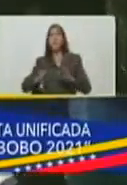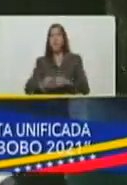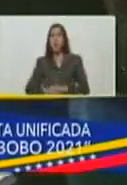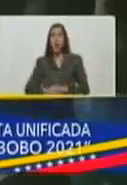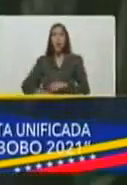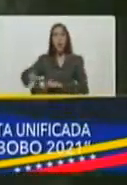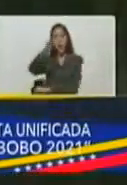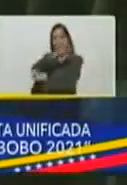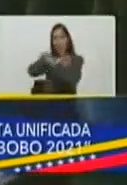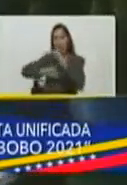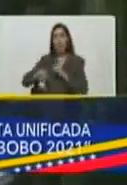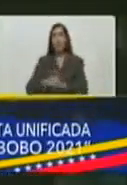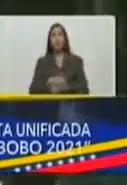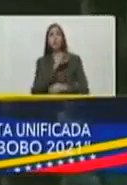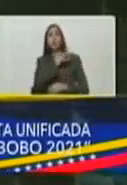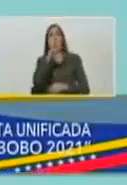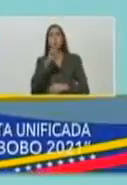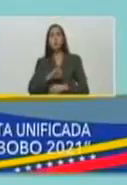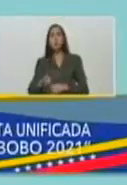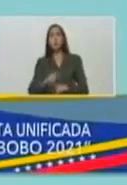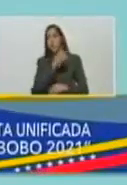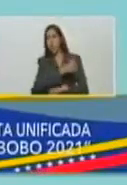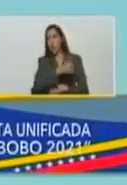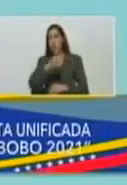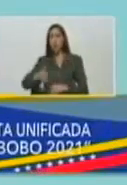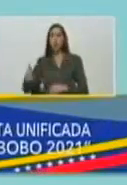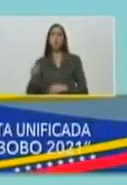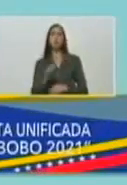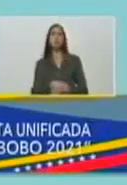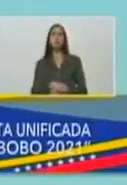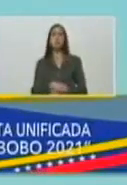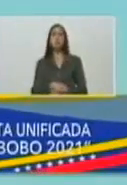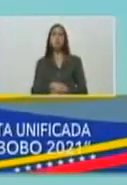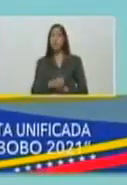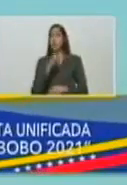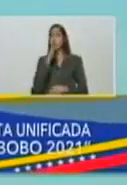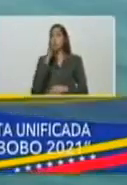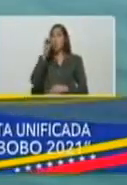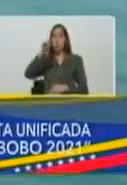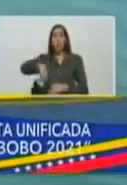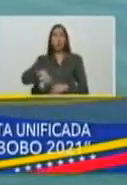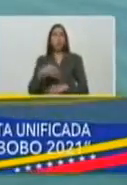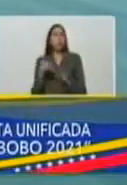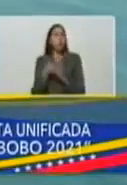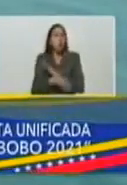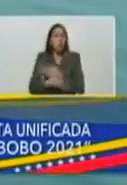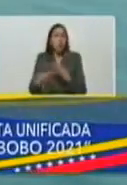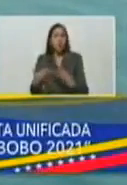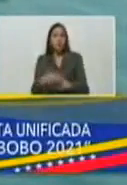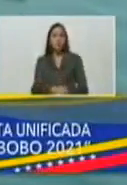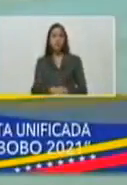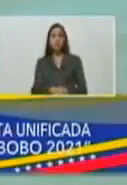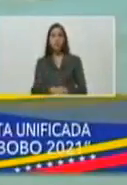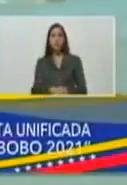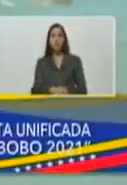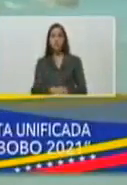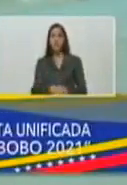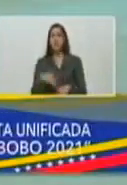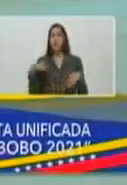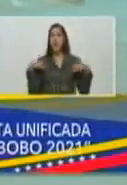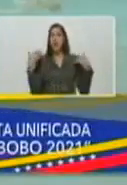SODI y en los combates de ADI respectivos. Le informo también que por las